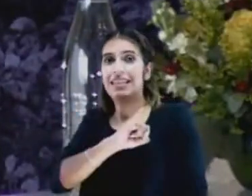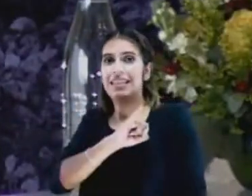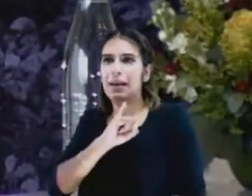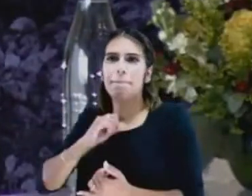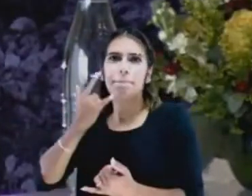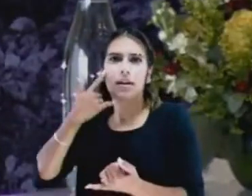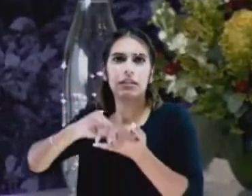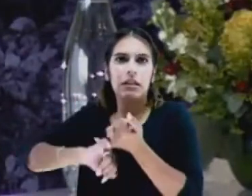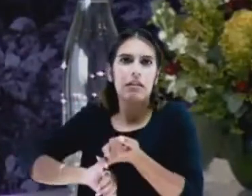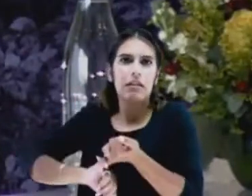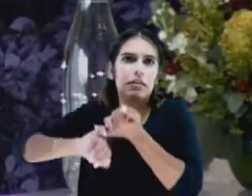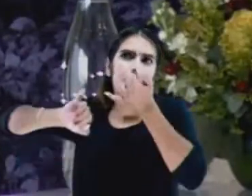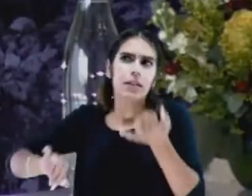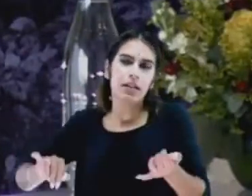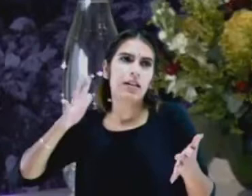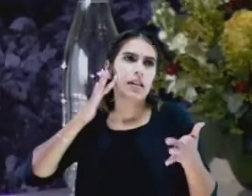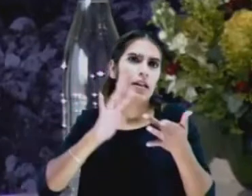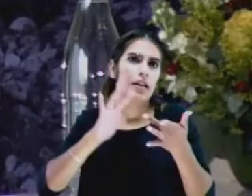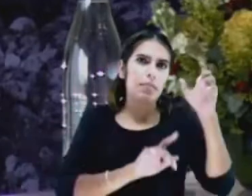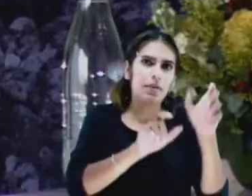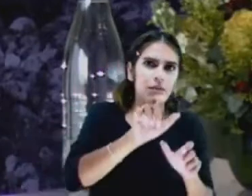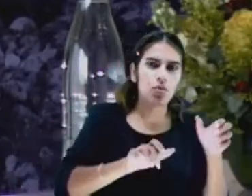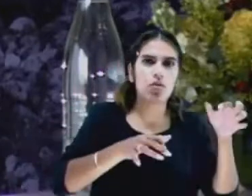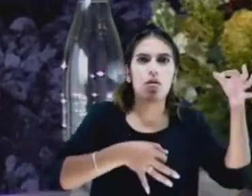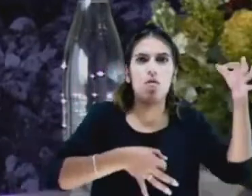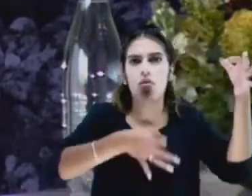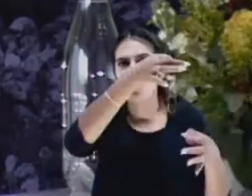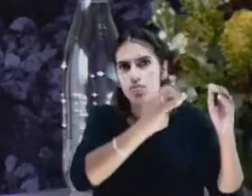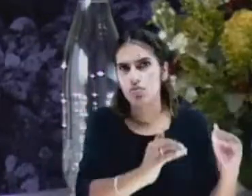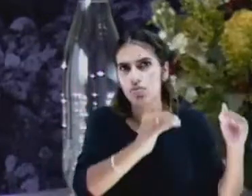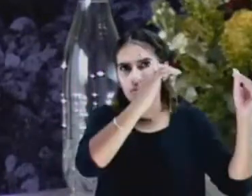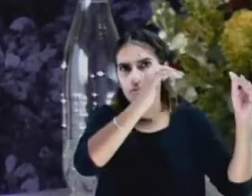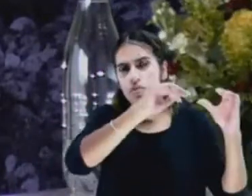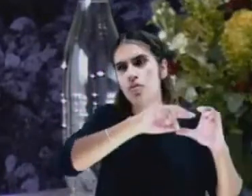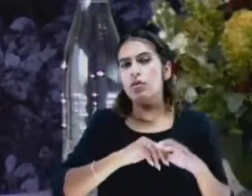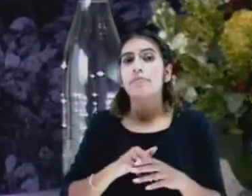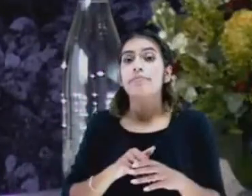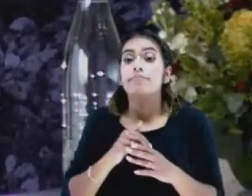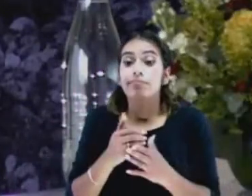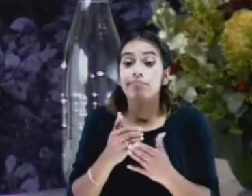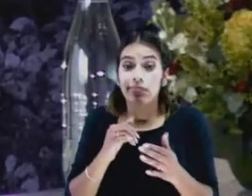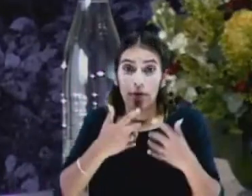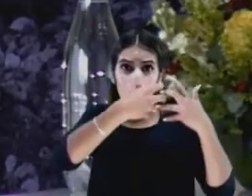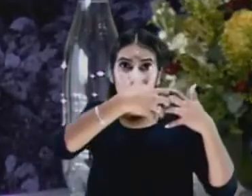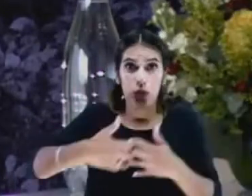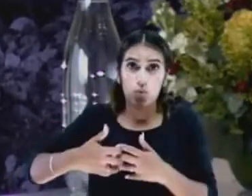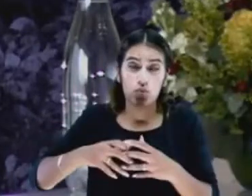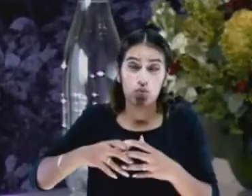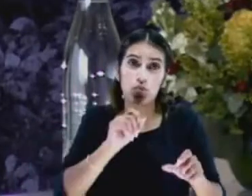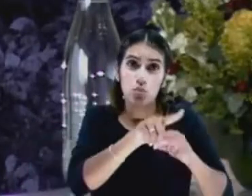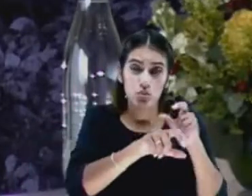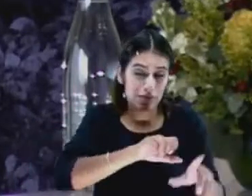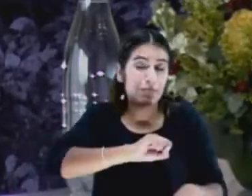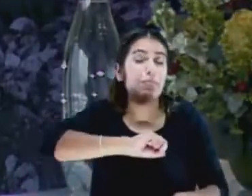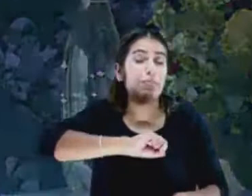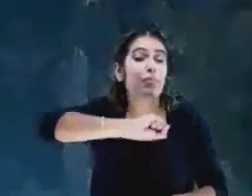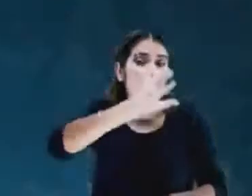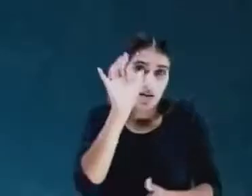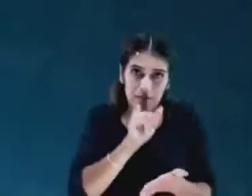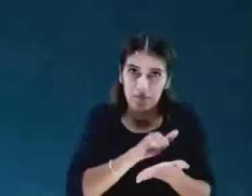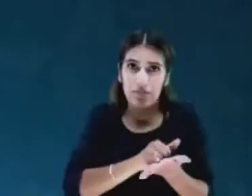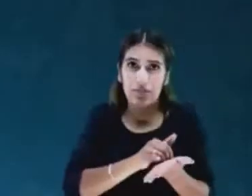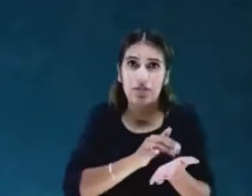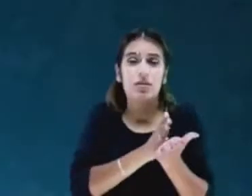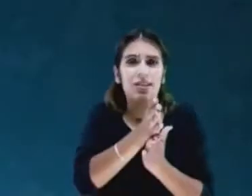personas son los magistrados la función consultiva sigue siendo función consultiva y esto es emisión de conceptos importante resaltar porque